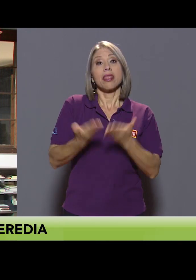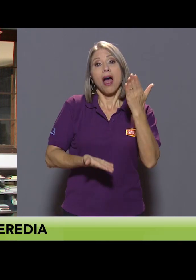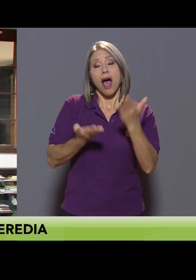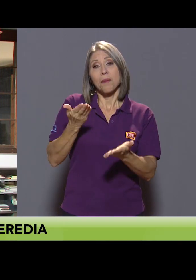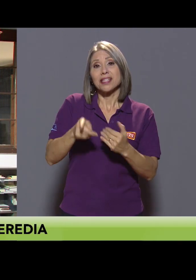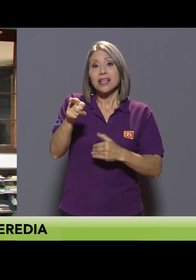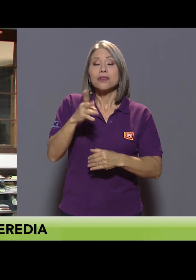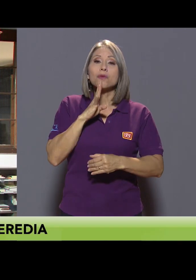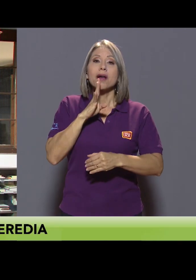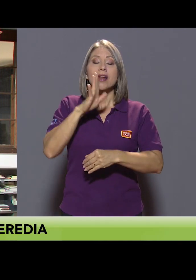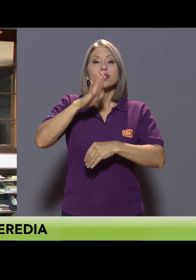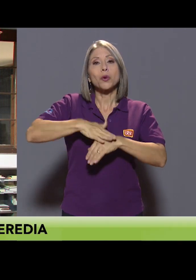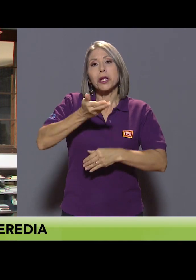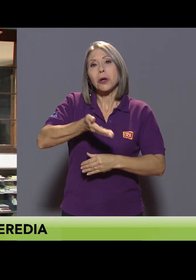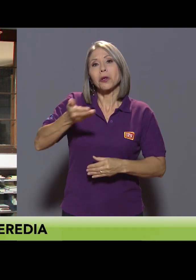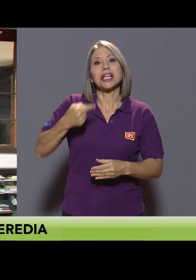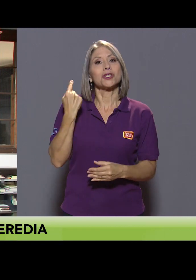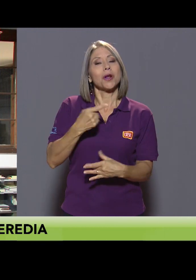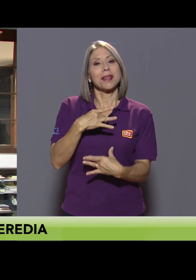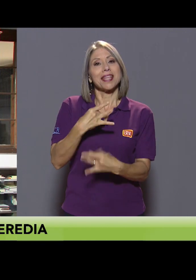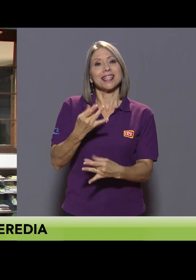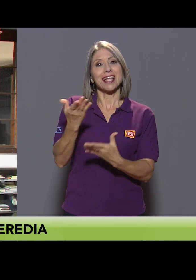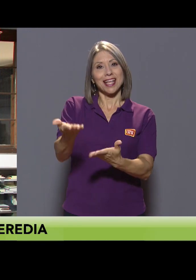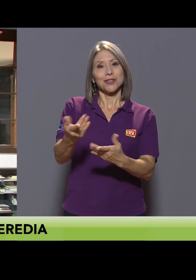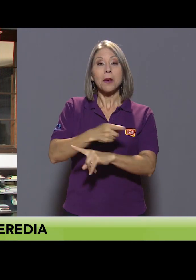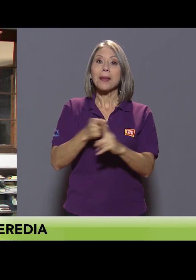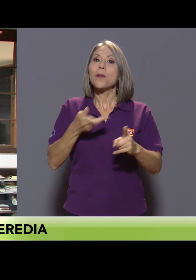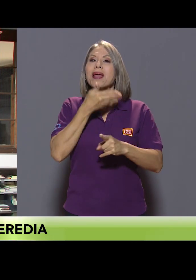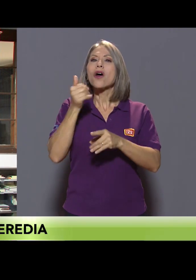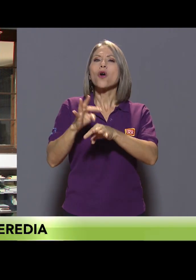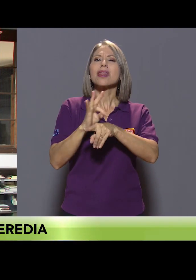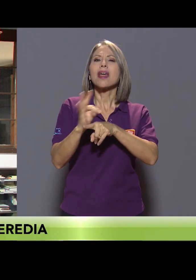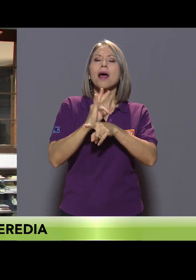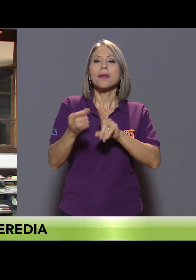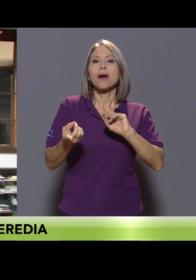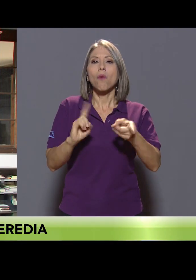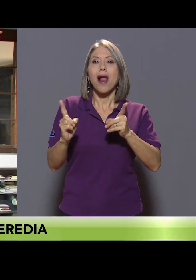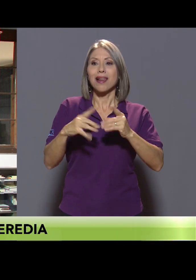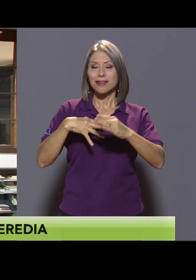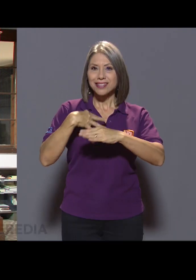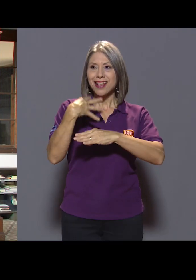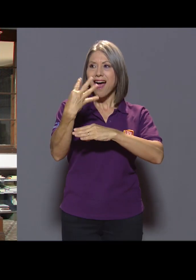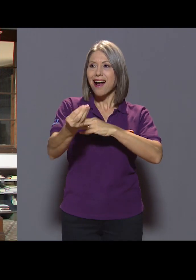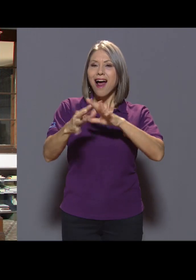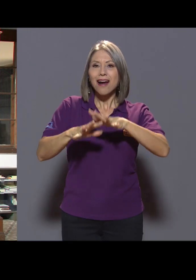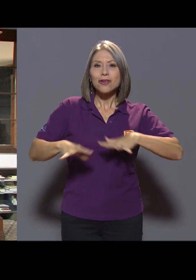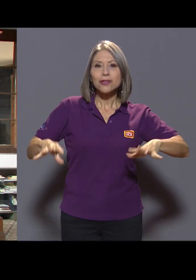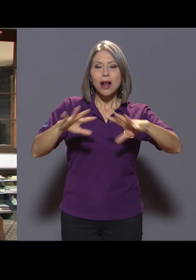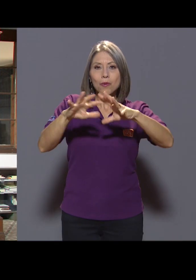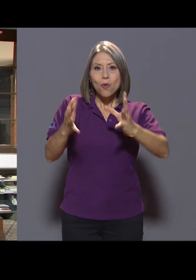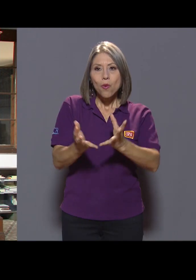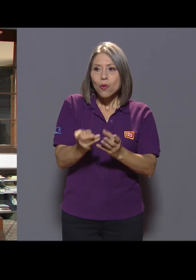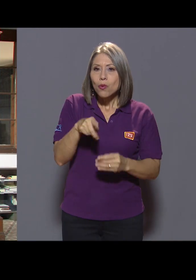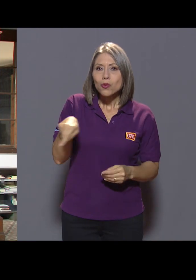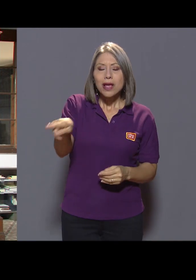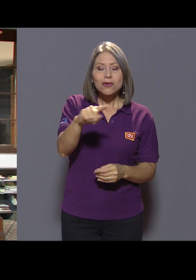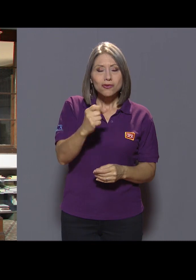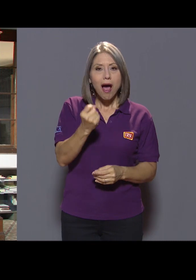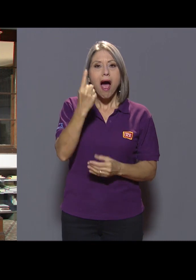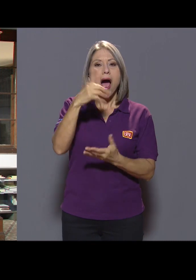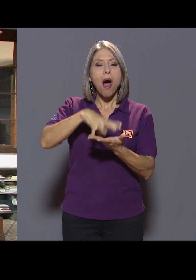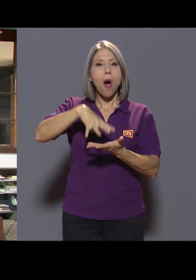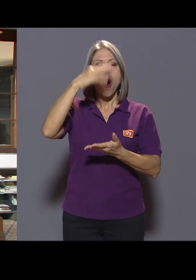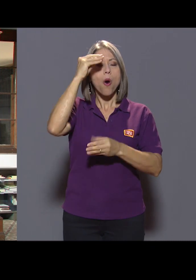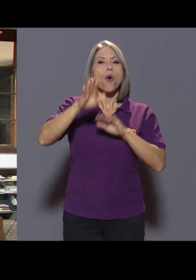las cosas que solo a ellos les interesa, ¿verdad? Pero, como te digo, la mejor terapia es sacarlos al mundo y que ellos vayan aprendiendo, ¿verdad?